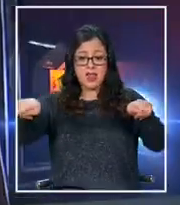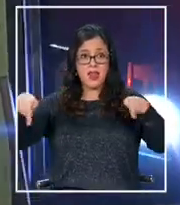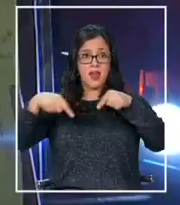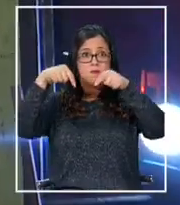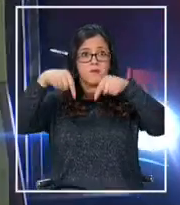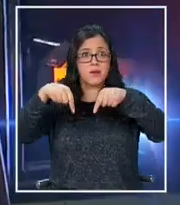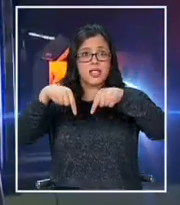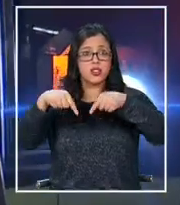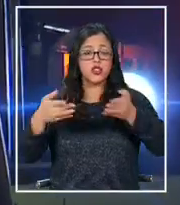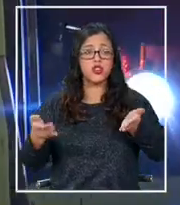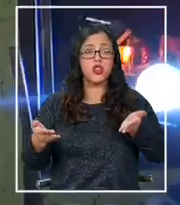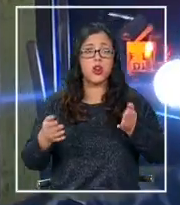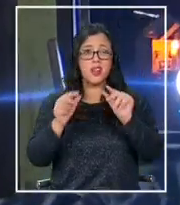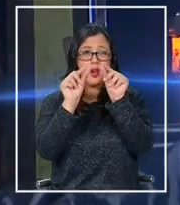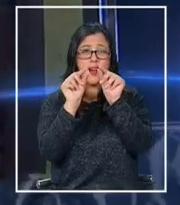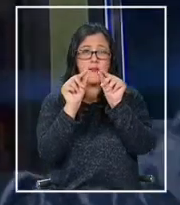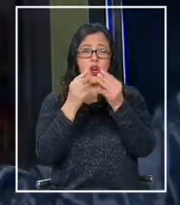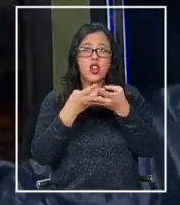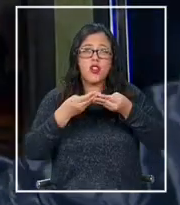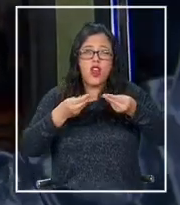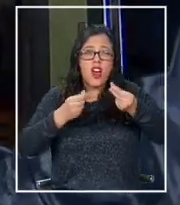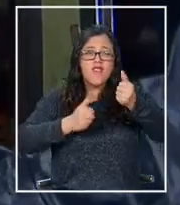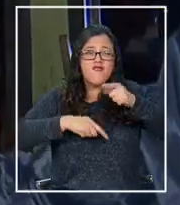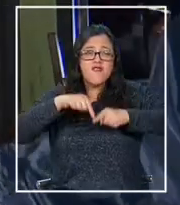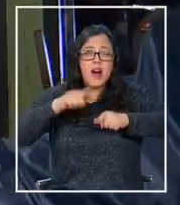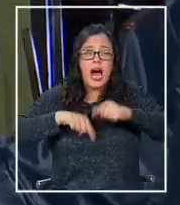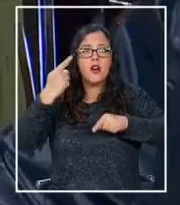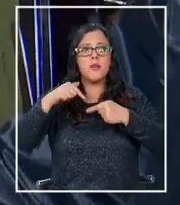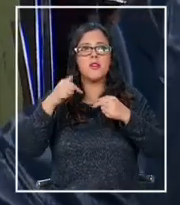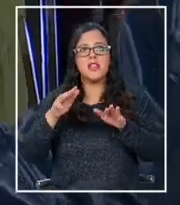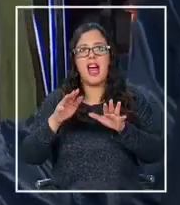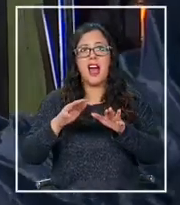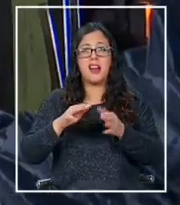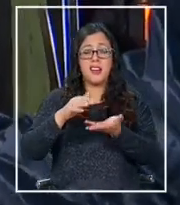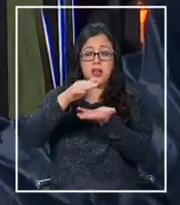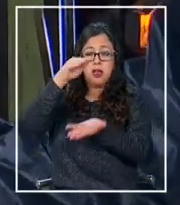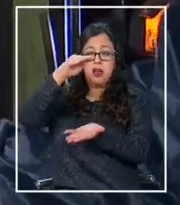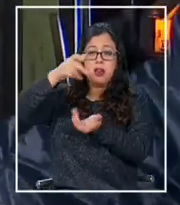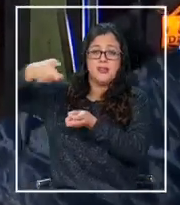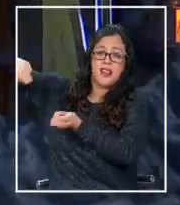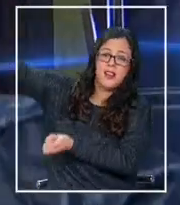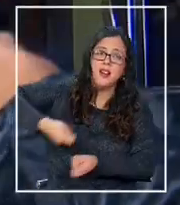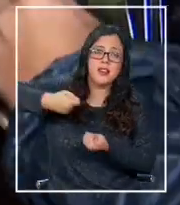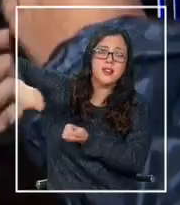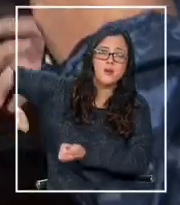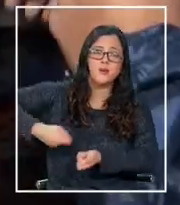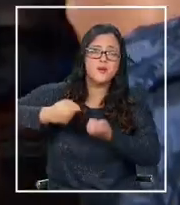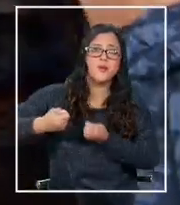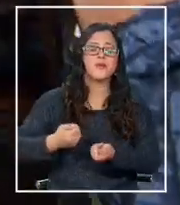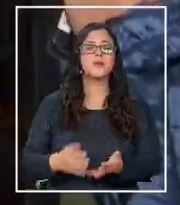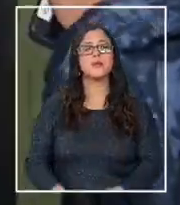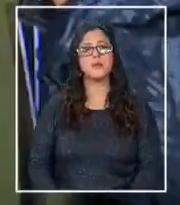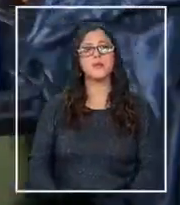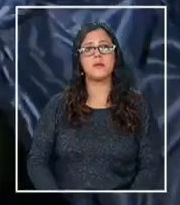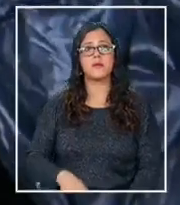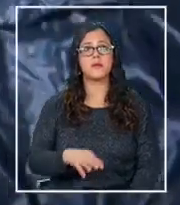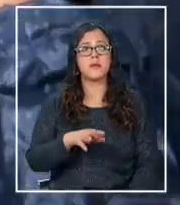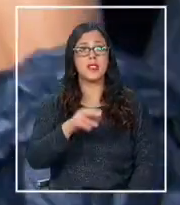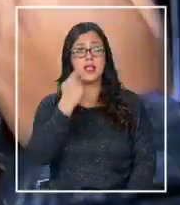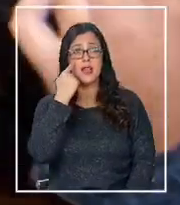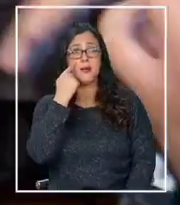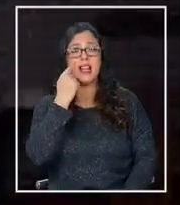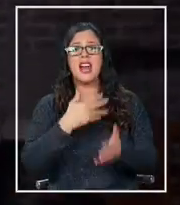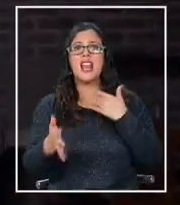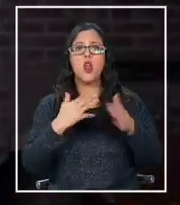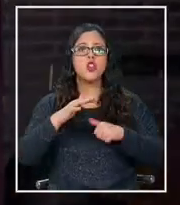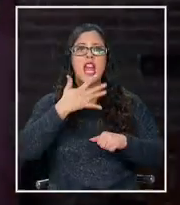el centro, todavía queda un poco barro. Pero ya se sacó la capa que estaba más gruesa y se ha botado hacia afuera. Para que nos hagamos una idea, ¿el nivel del agua llegó